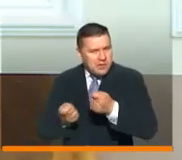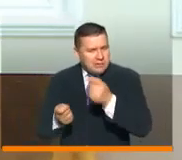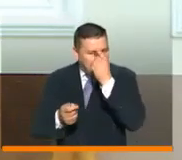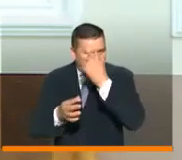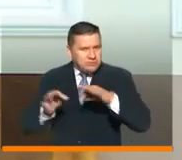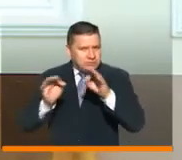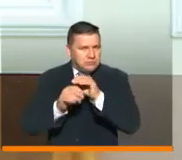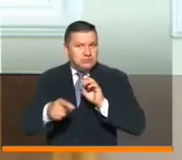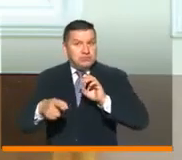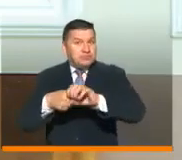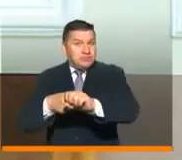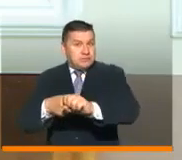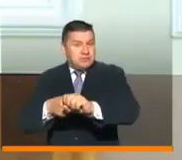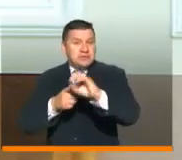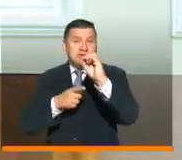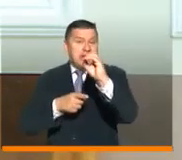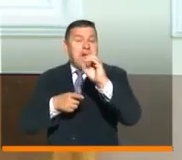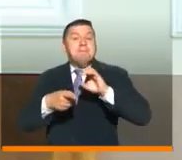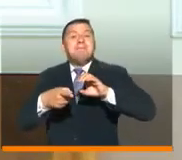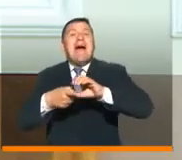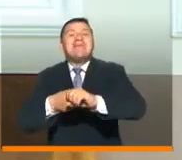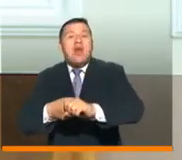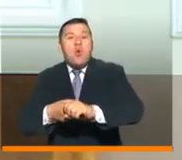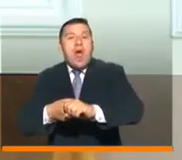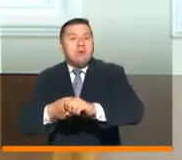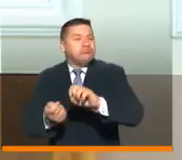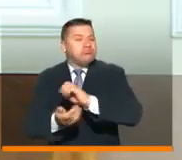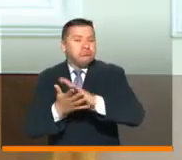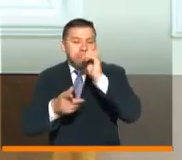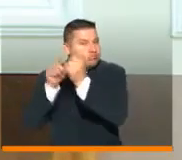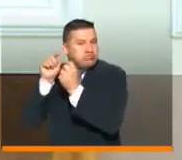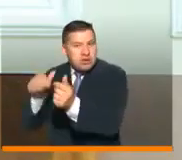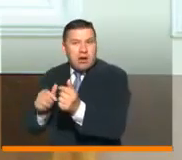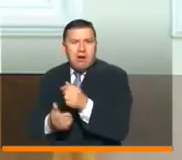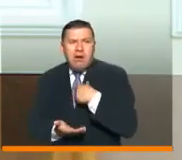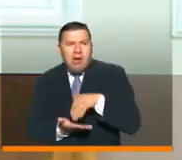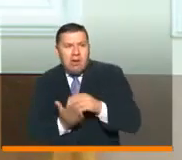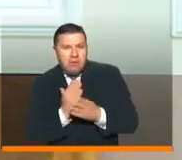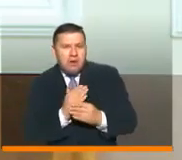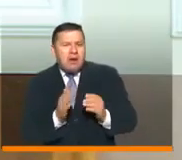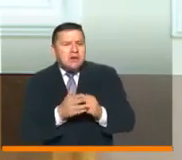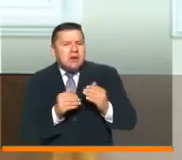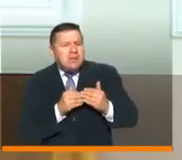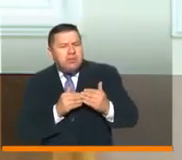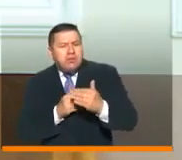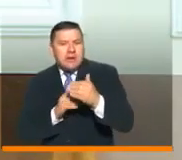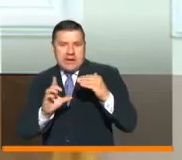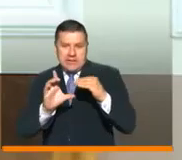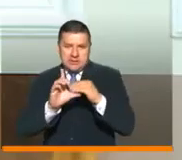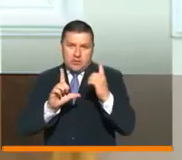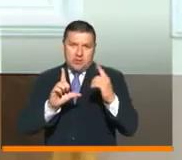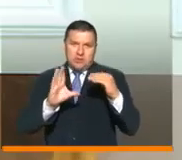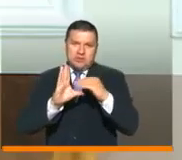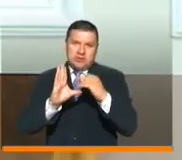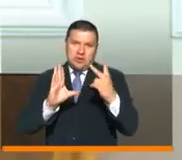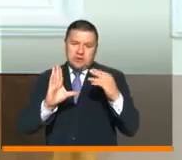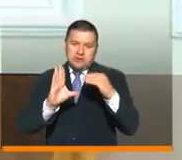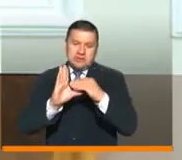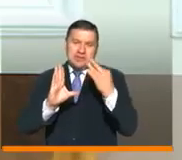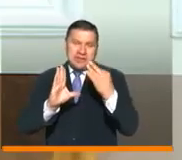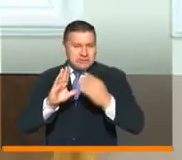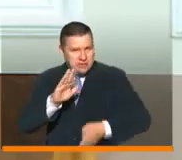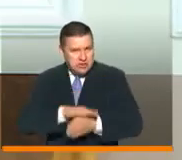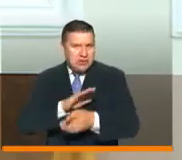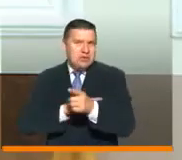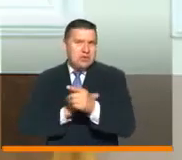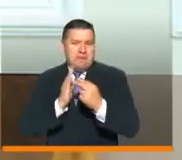es matrícula cero para esos estudiantes en condición de vulnerabilidad y que se extenderá a los estratos 1, 2 y 3 de salir